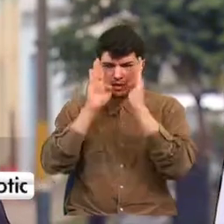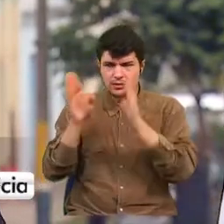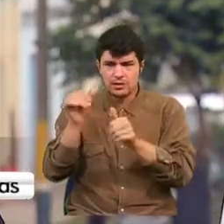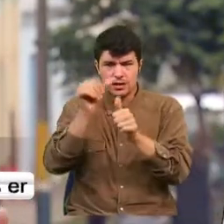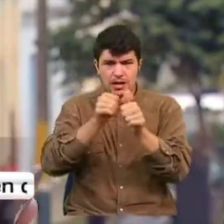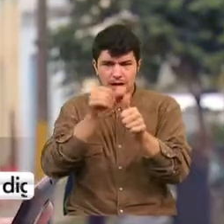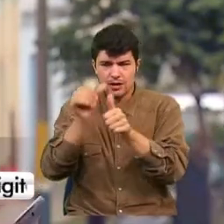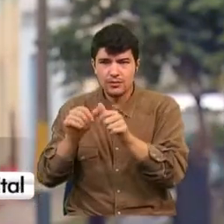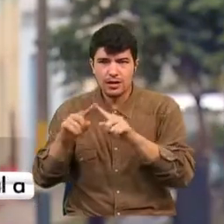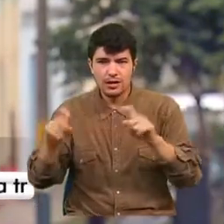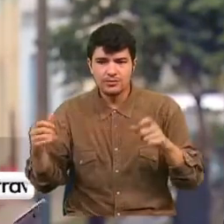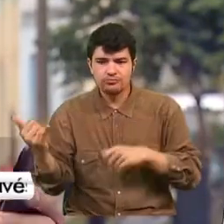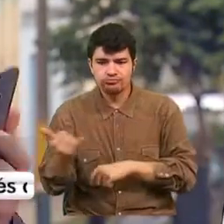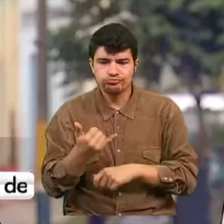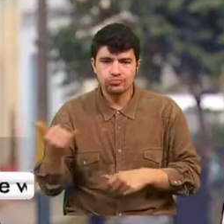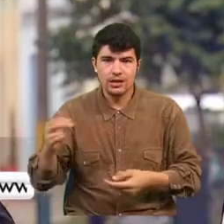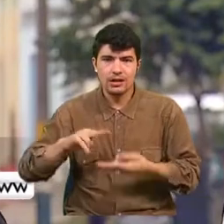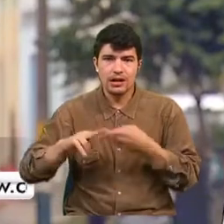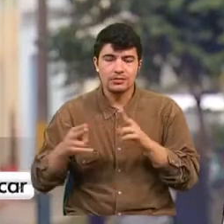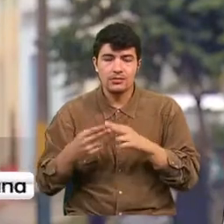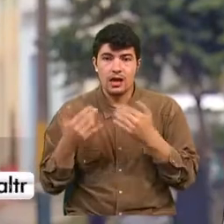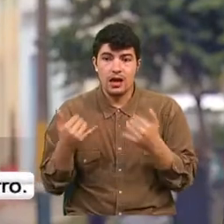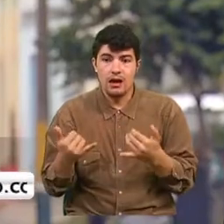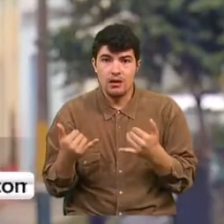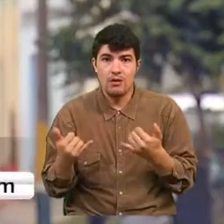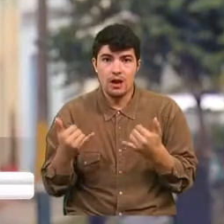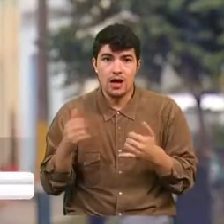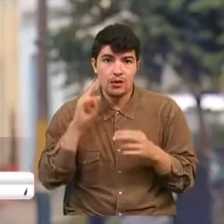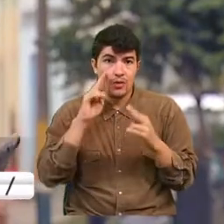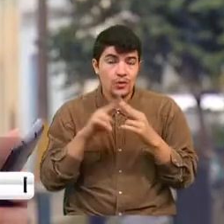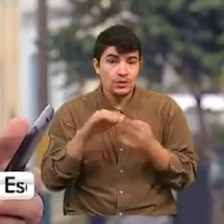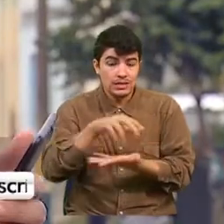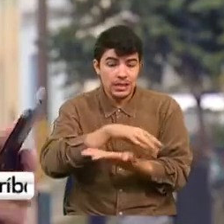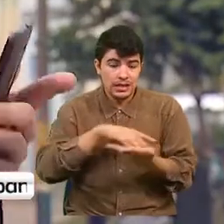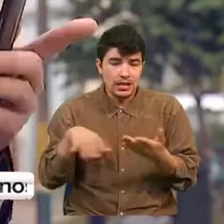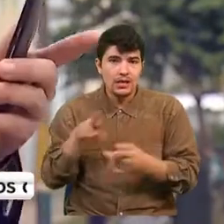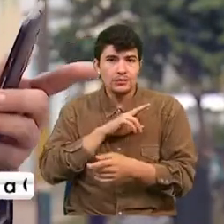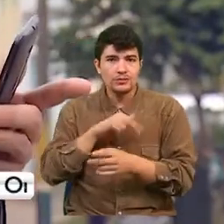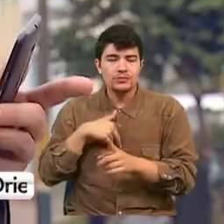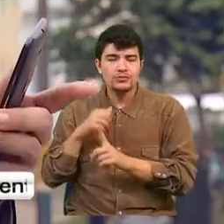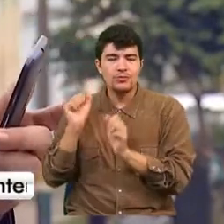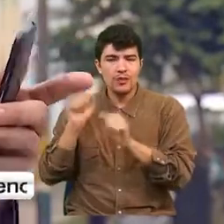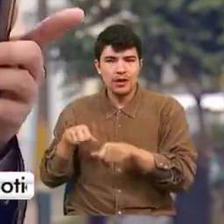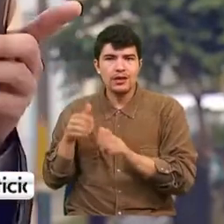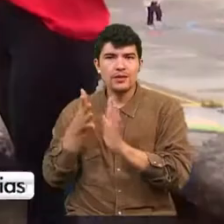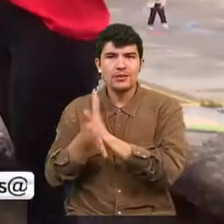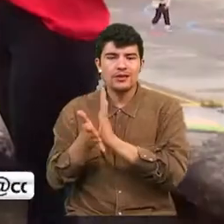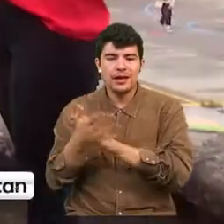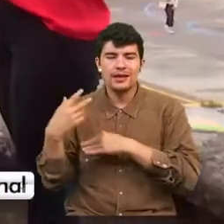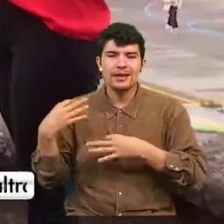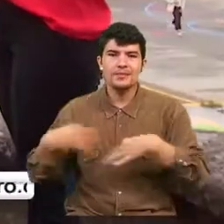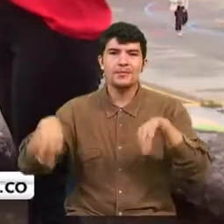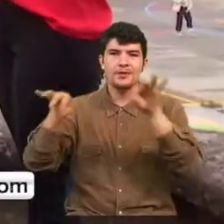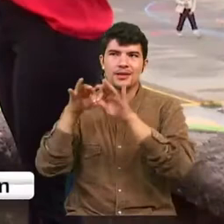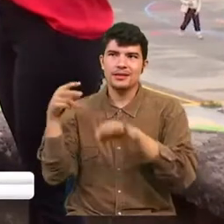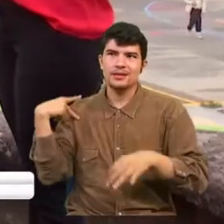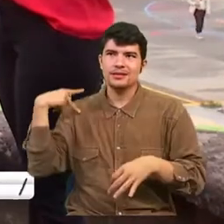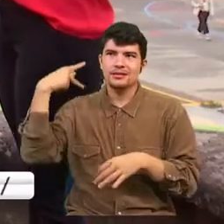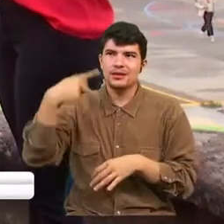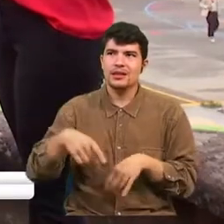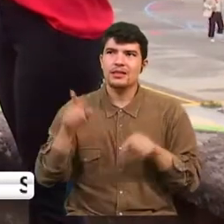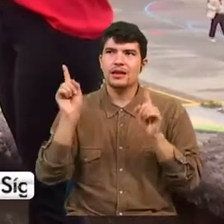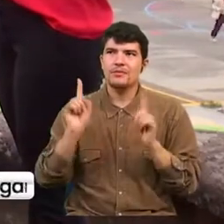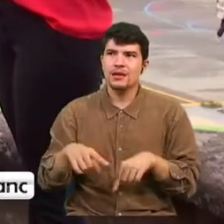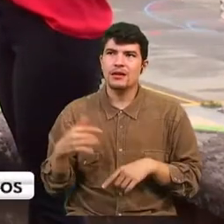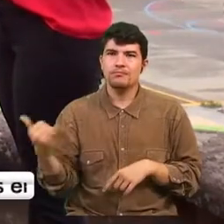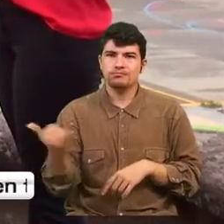de las cosas que se iban a llevar y en este marco de la Expedición Santander, y pudimos contar también esa importante historia. También estuvimos presentes en el tema